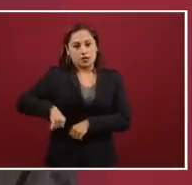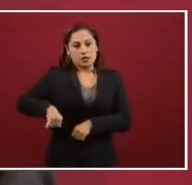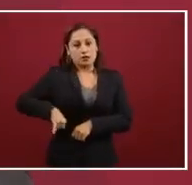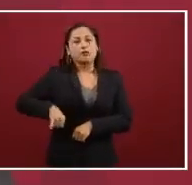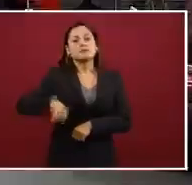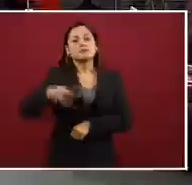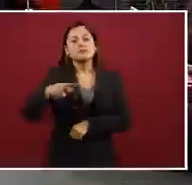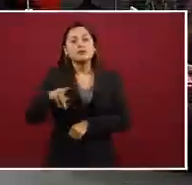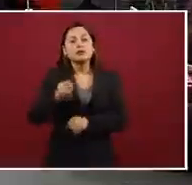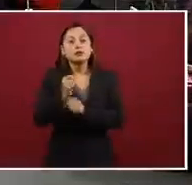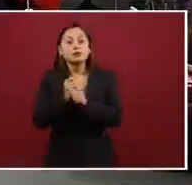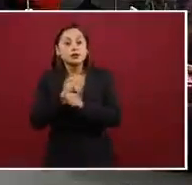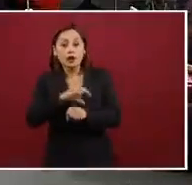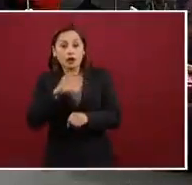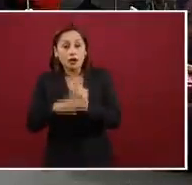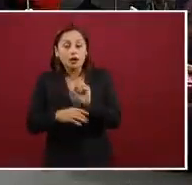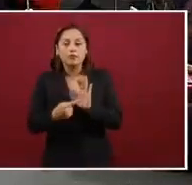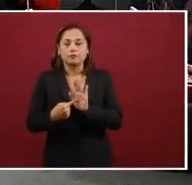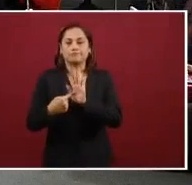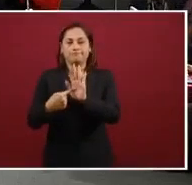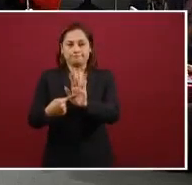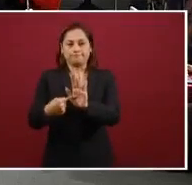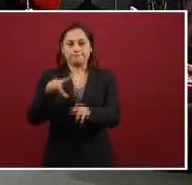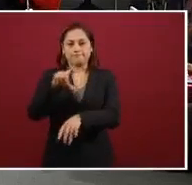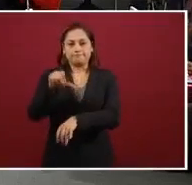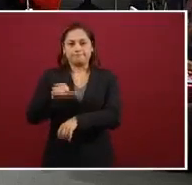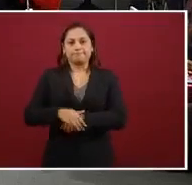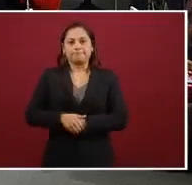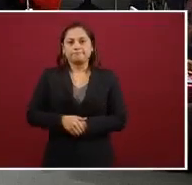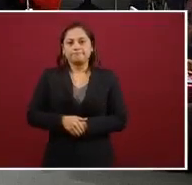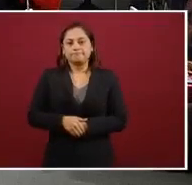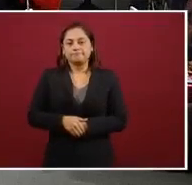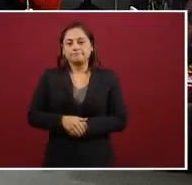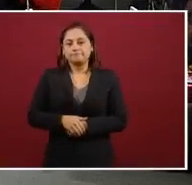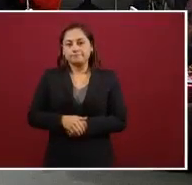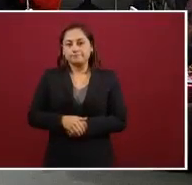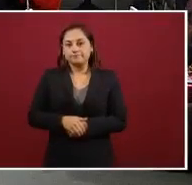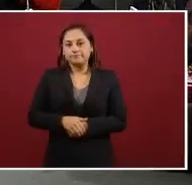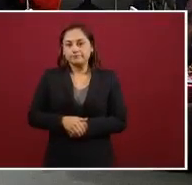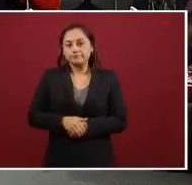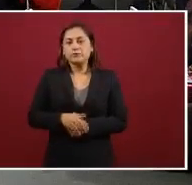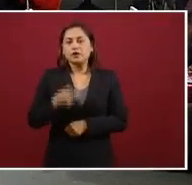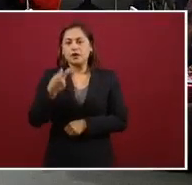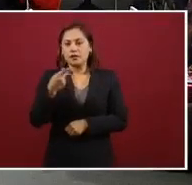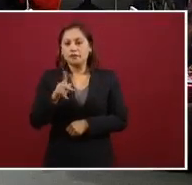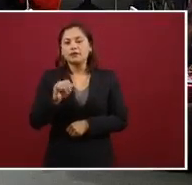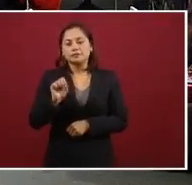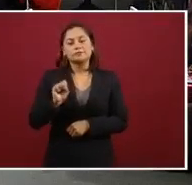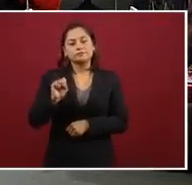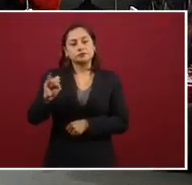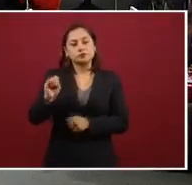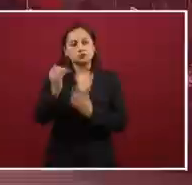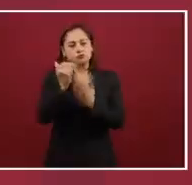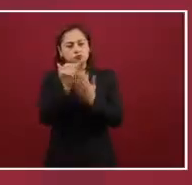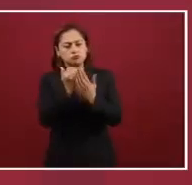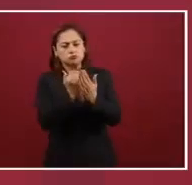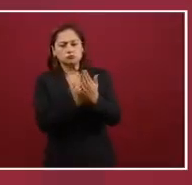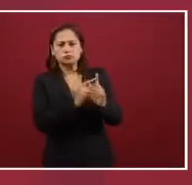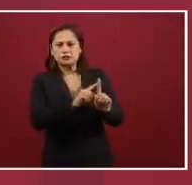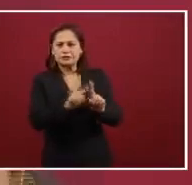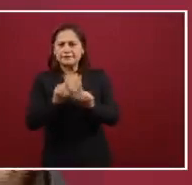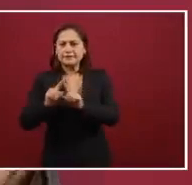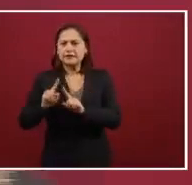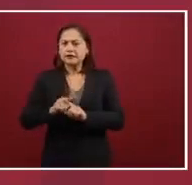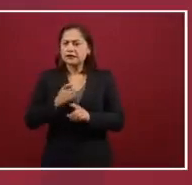presentamos. Sí, bueno, no diría yo eso, lo vamos a ver ahora con las… Pero hay muchos datos que les vamos a compartir, pero ya sobre acciones de